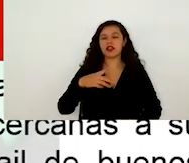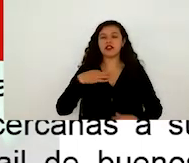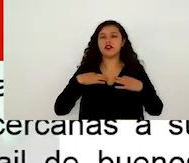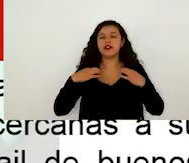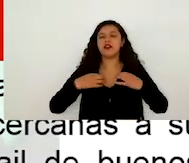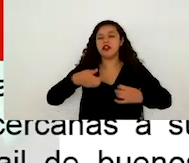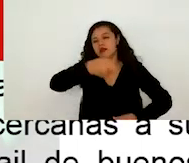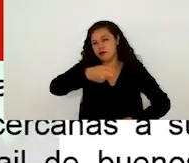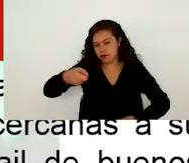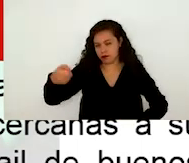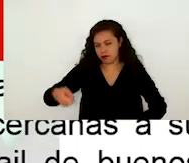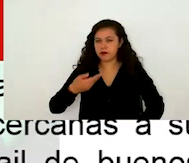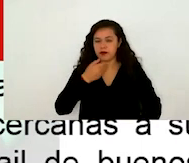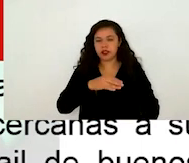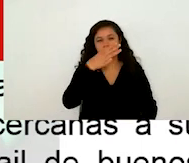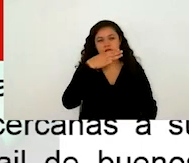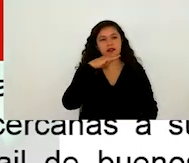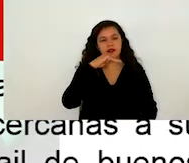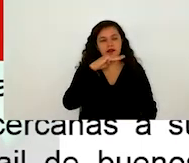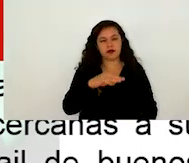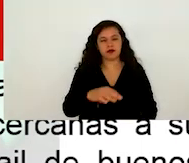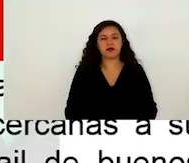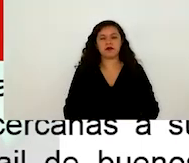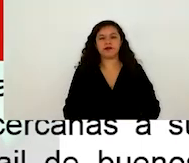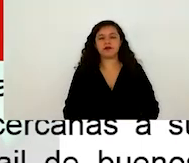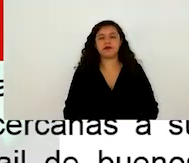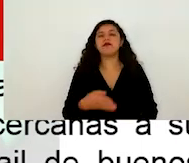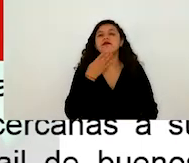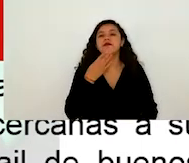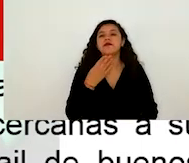perfecto en el mensaje muy bien